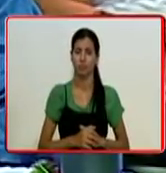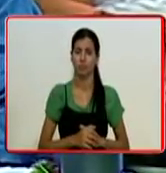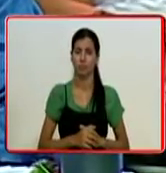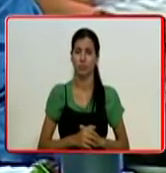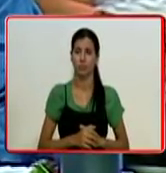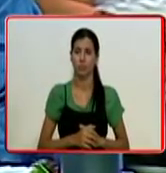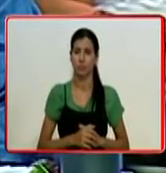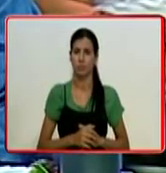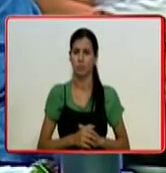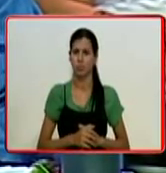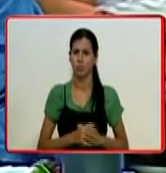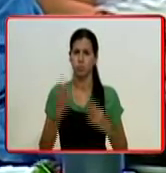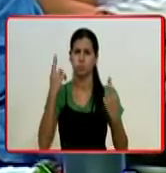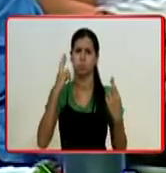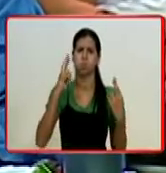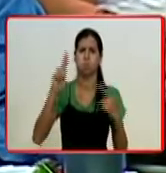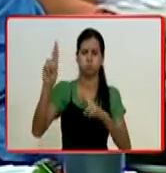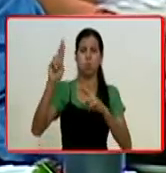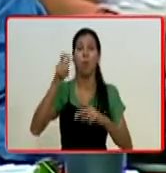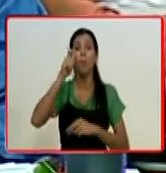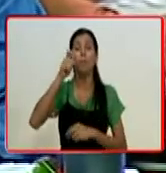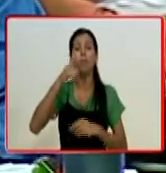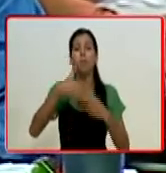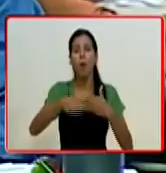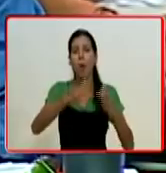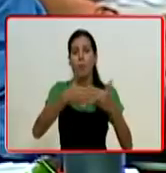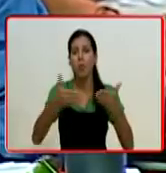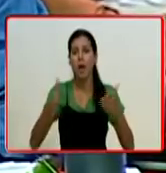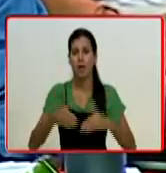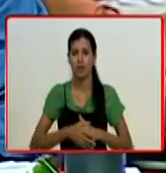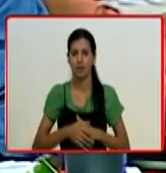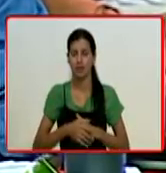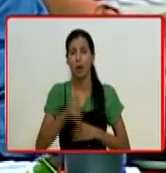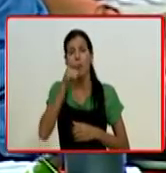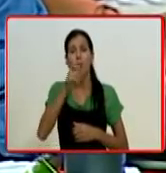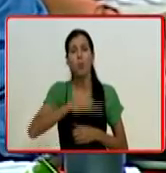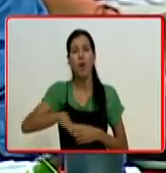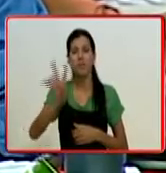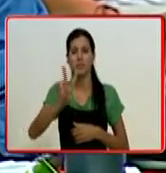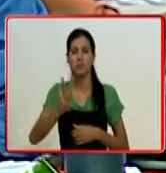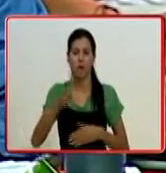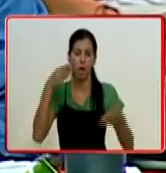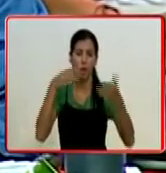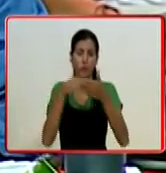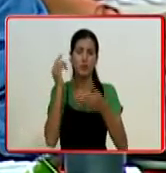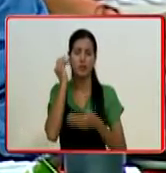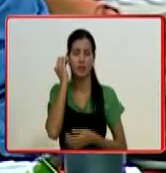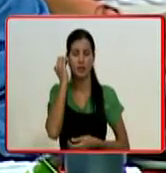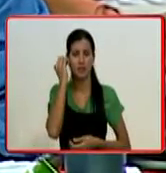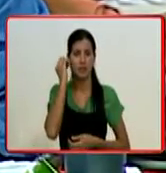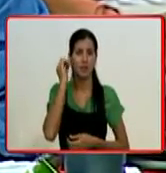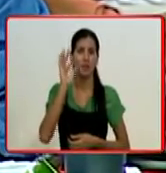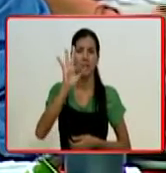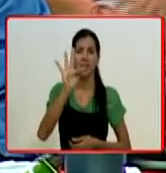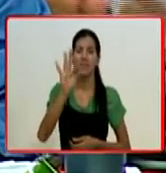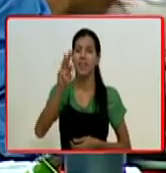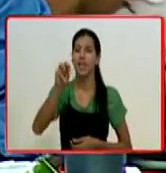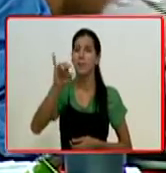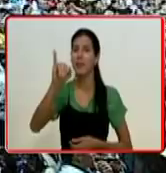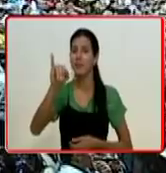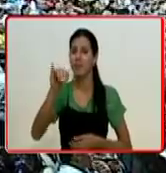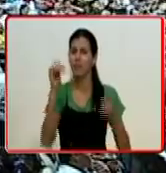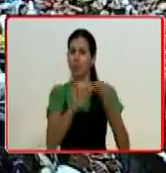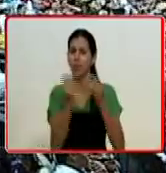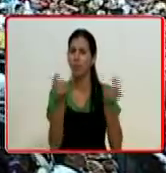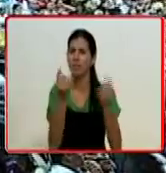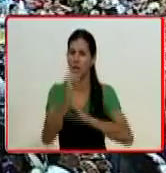de la rebelión popular del pueblo venezolano contra el Fondo Monetario Internacional y